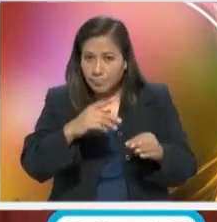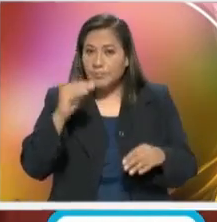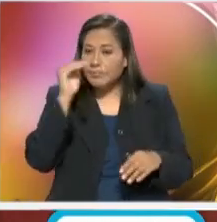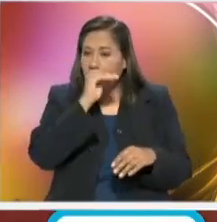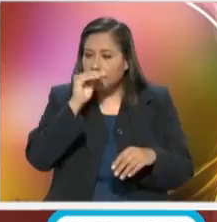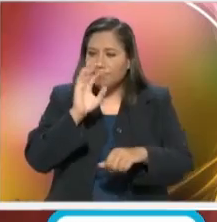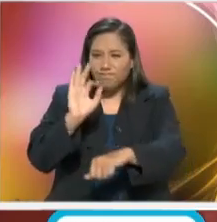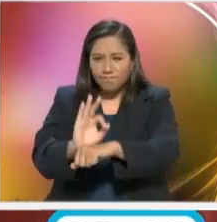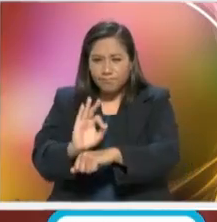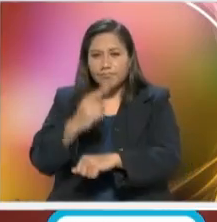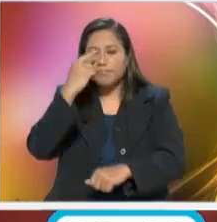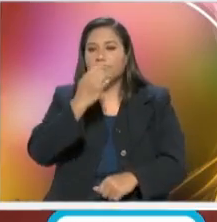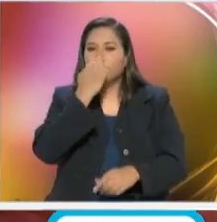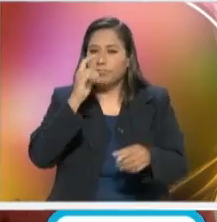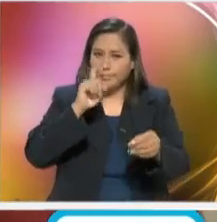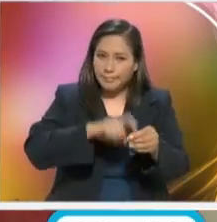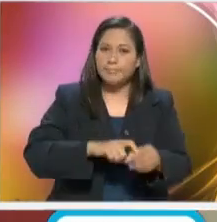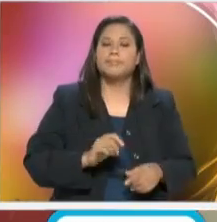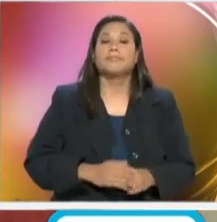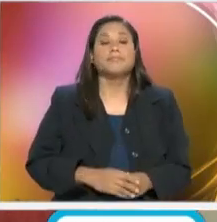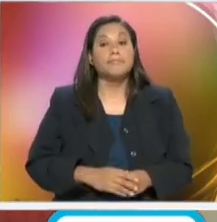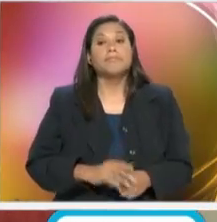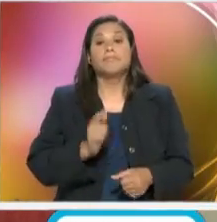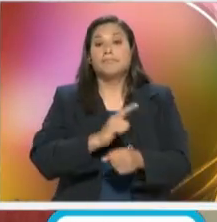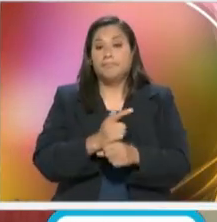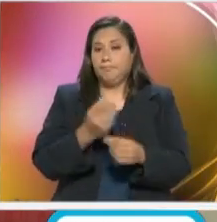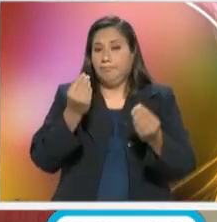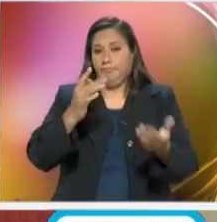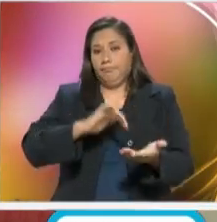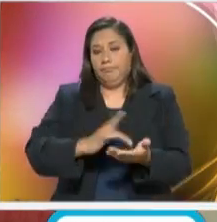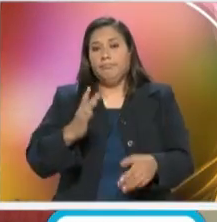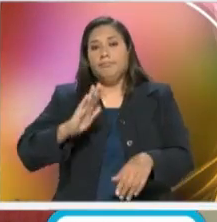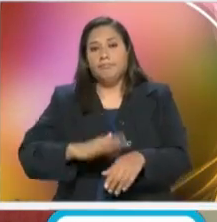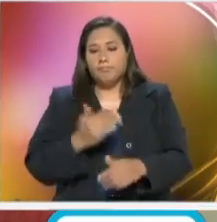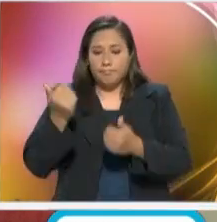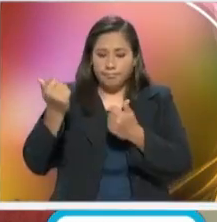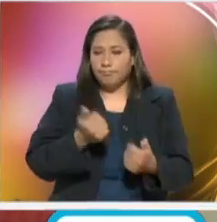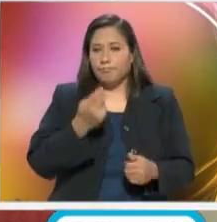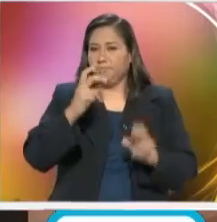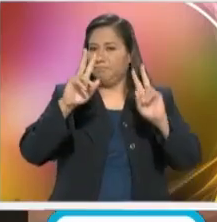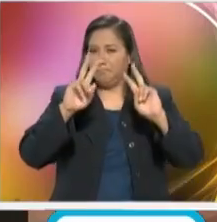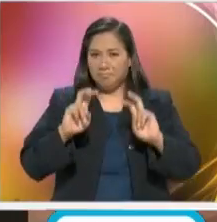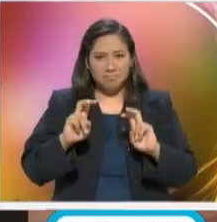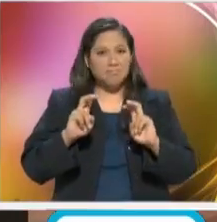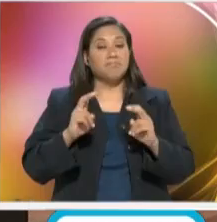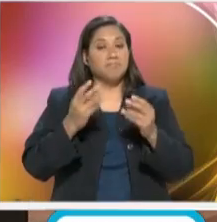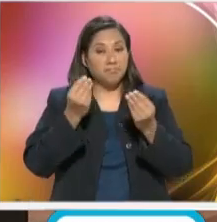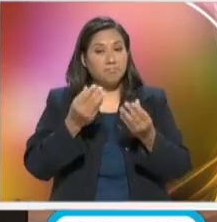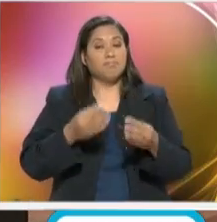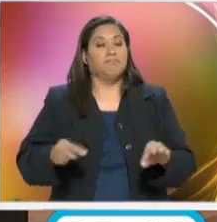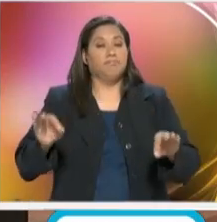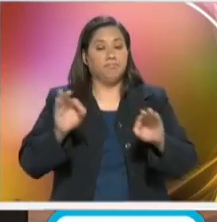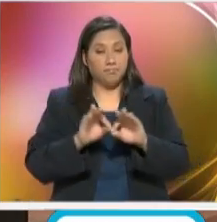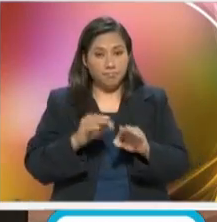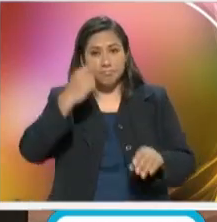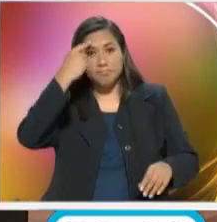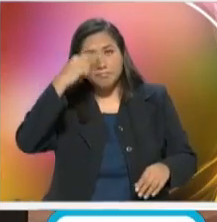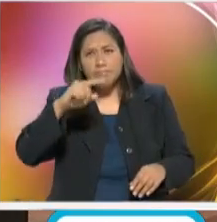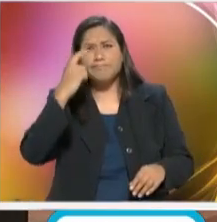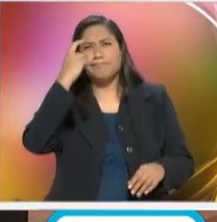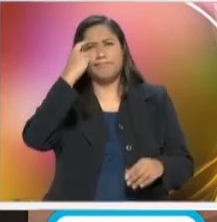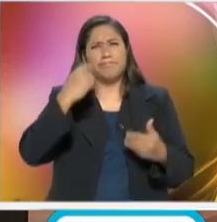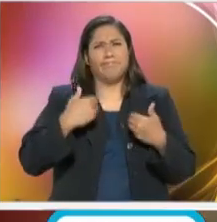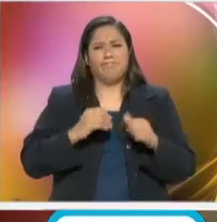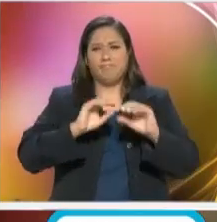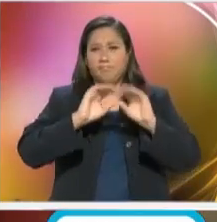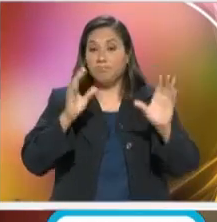garantía a la educación. Perfecto. Licenciado, muchísimas gracias por traernos este tema tan importante para tener claro